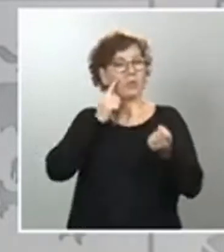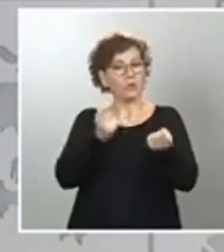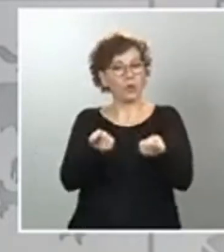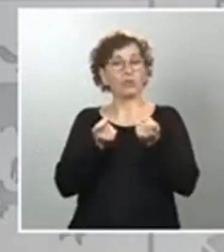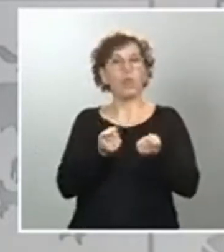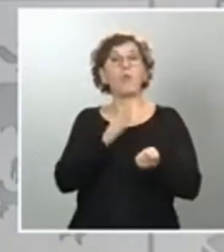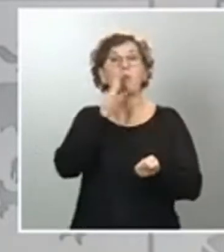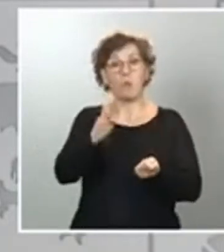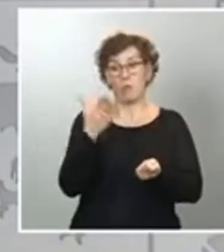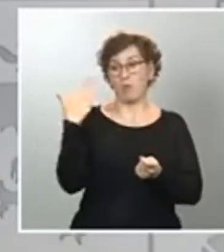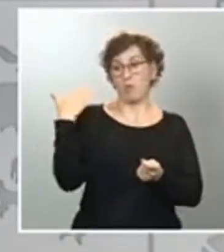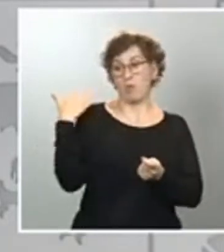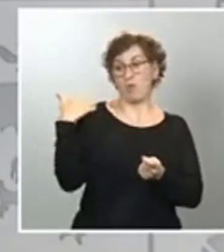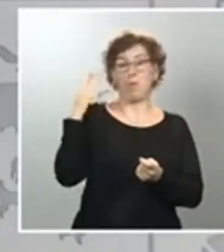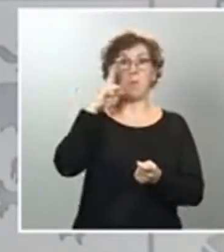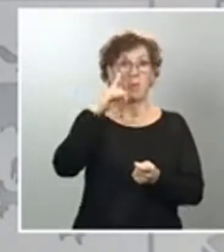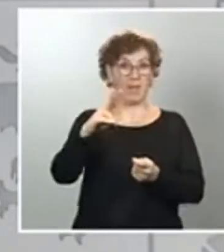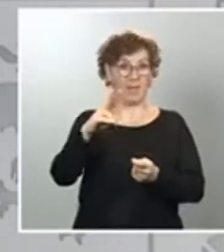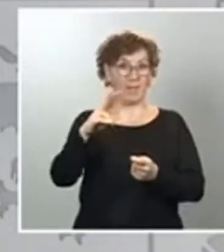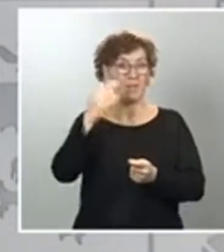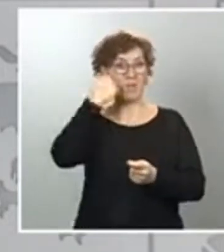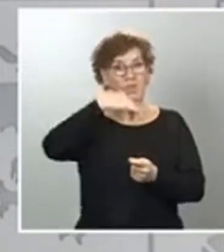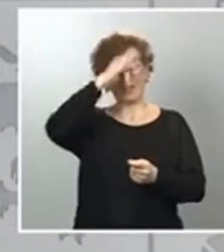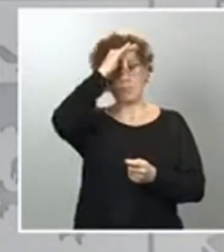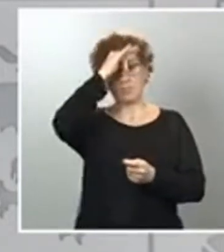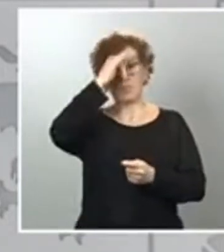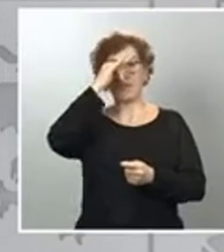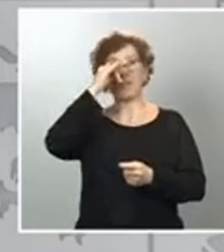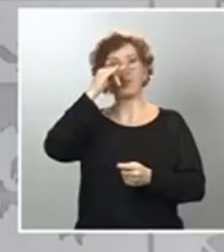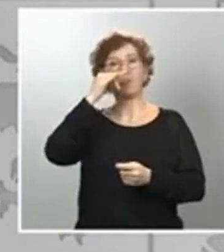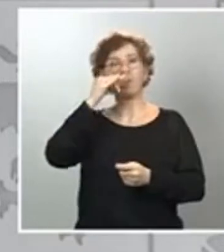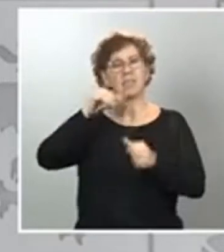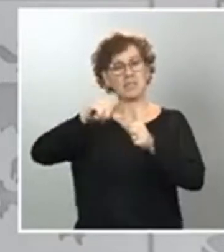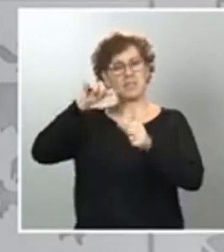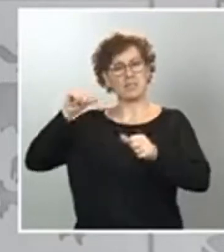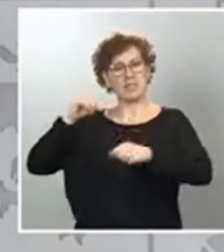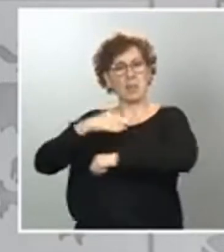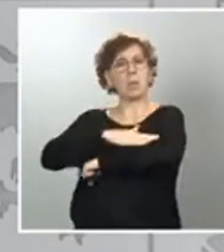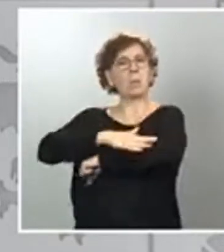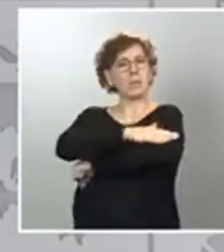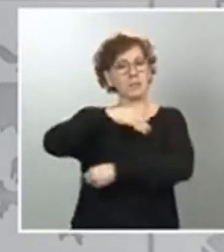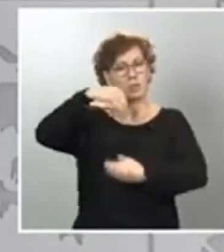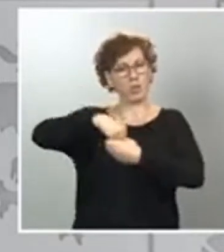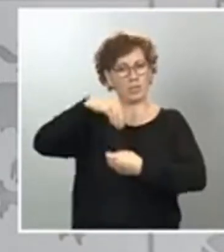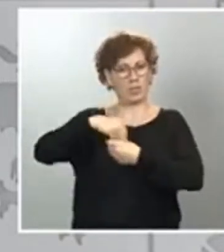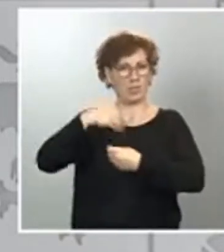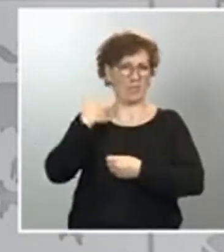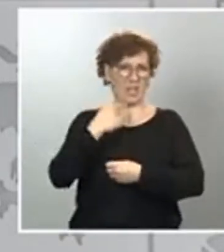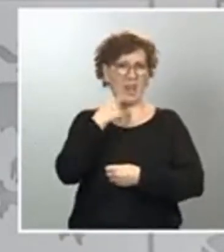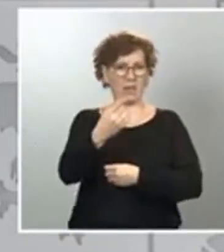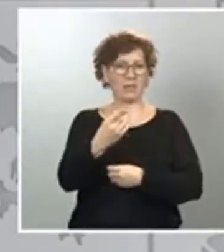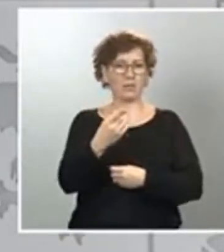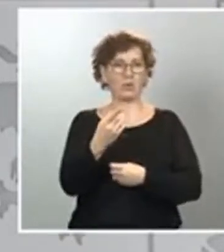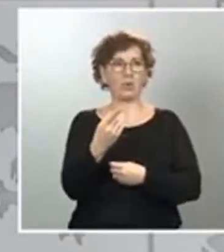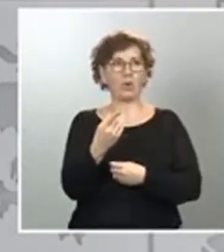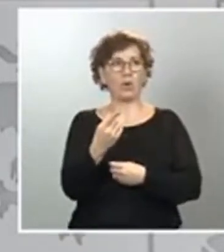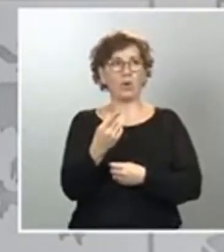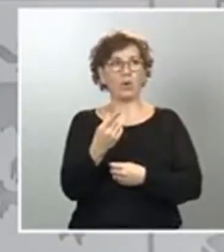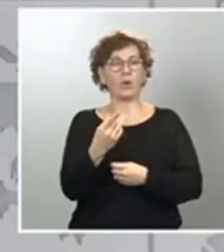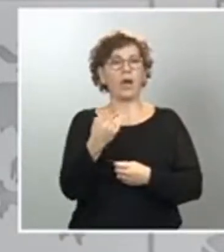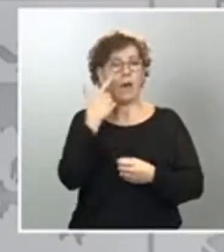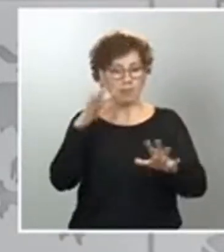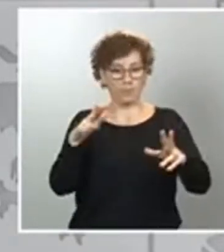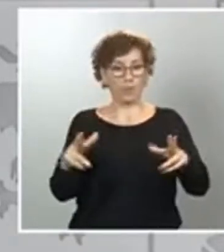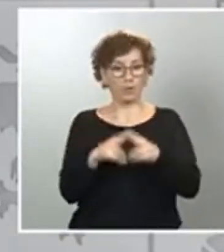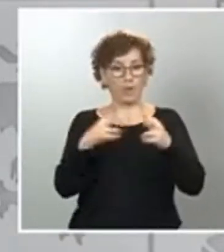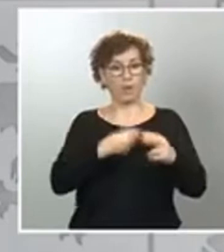vimos y, como ha dicho el ministro del Interior en algunas otras comparecencias que fueron absolutamente anecdóticas, decirle que la sociedad española es adulta. Es